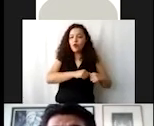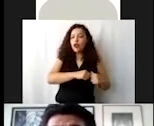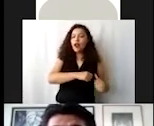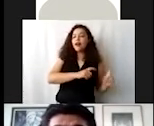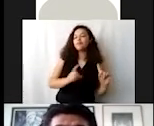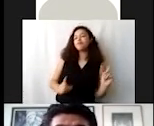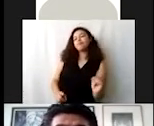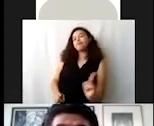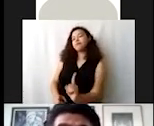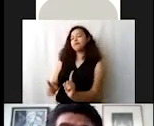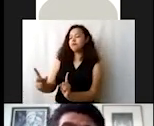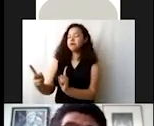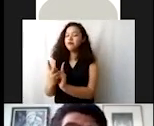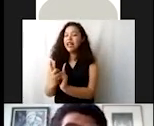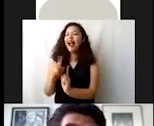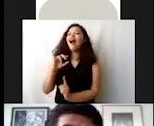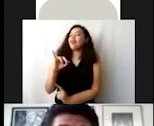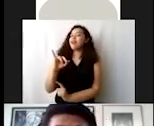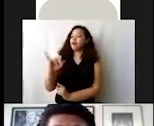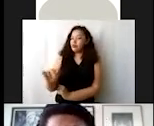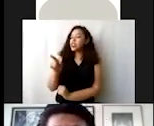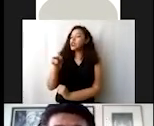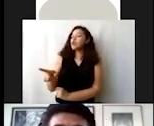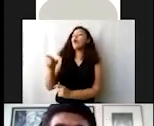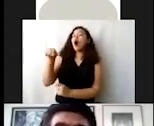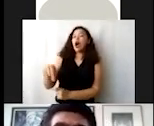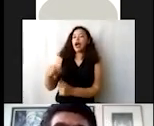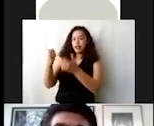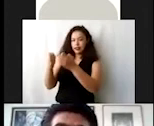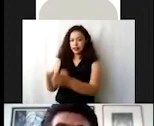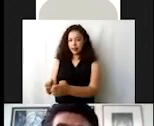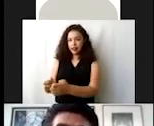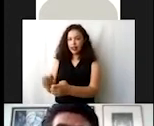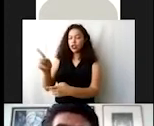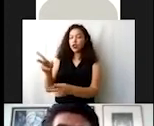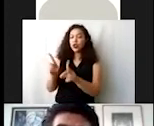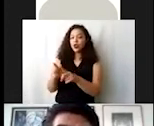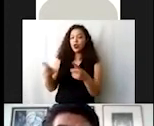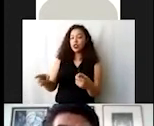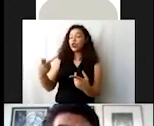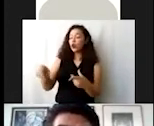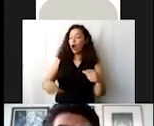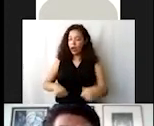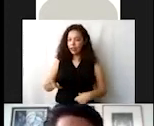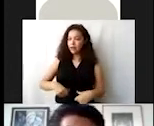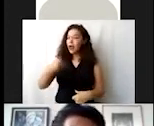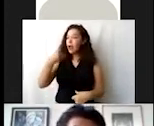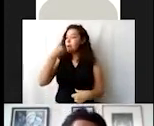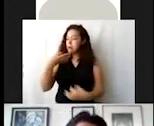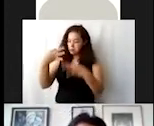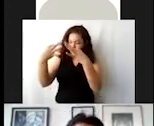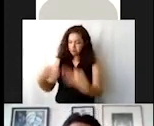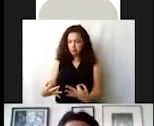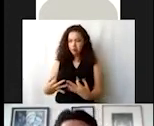¿sí? Se va a cerciorar si efectivamente estás desarrollando determinada actividad. Fíjense ahora